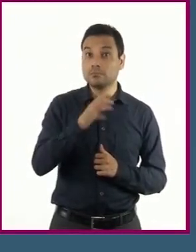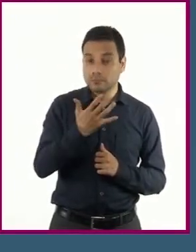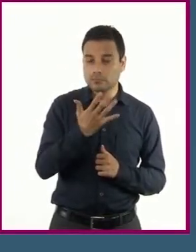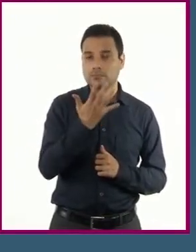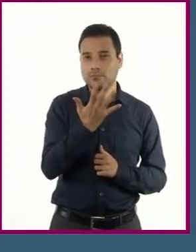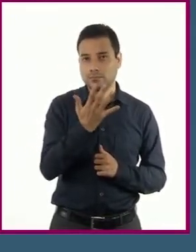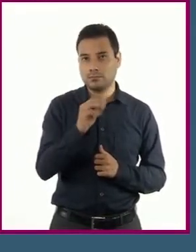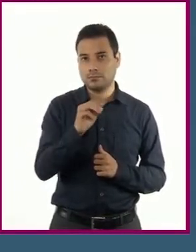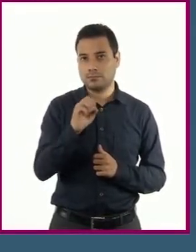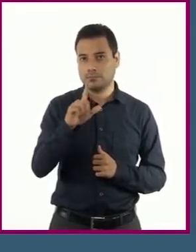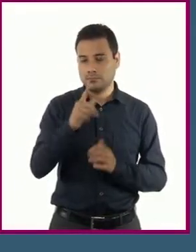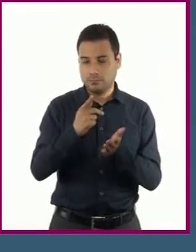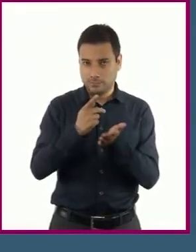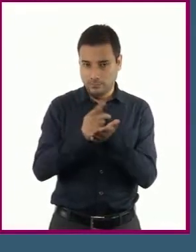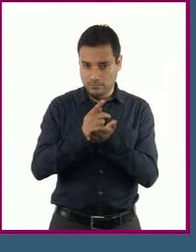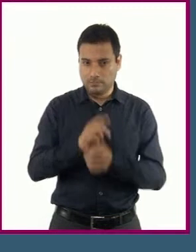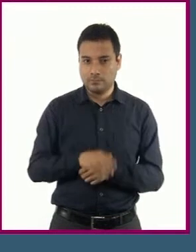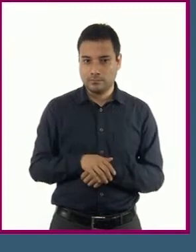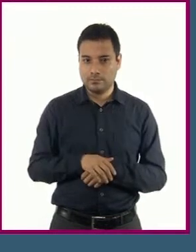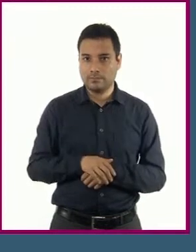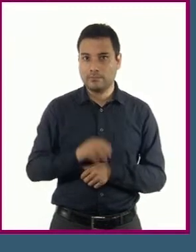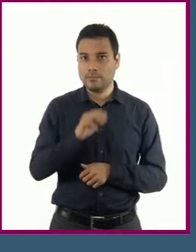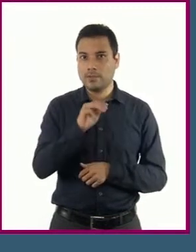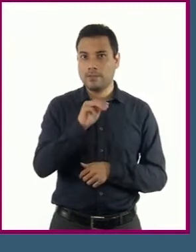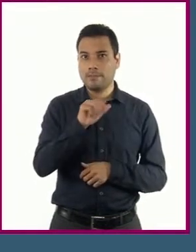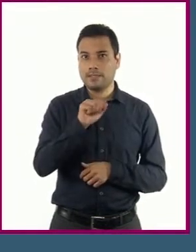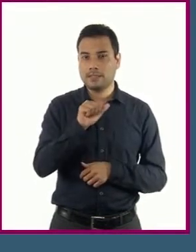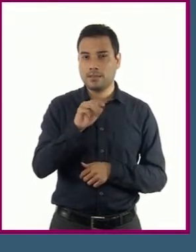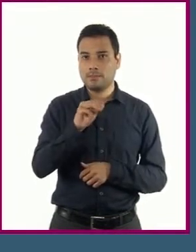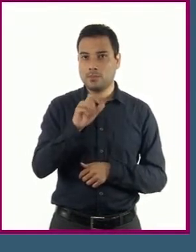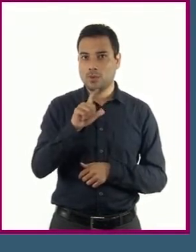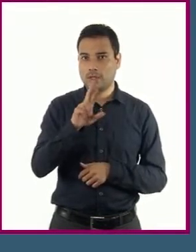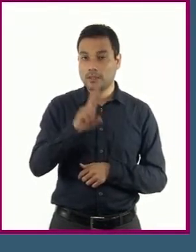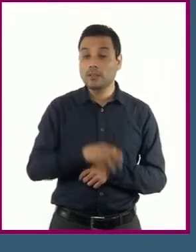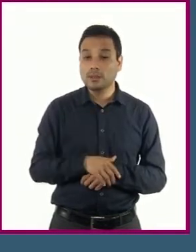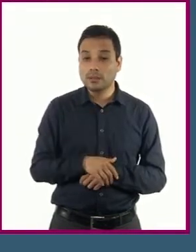5 mol de plata. Masa molar de la plata,